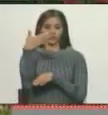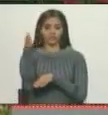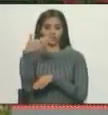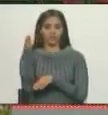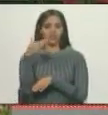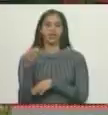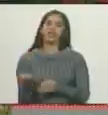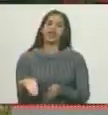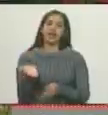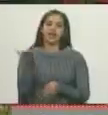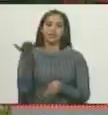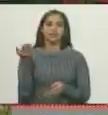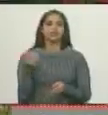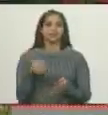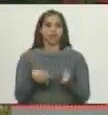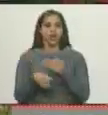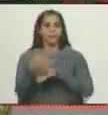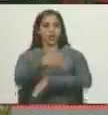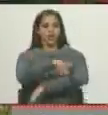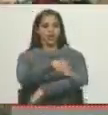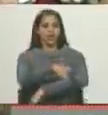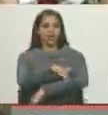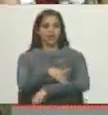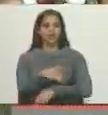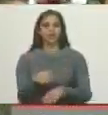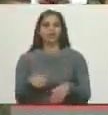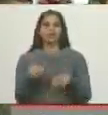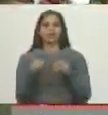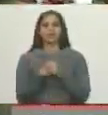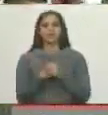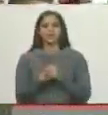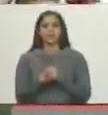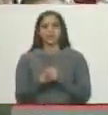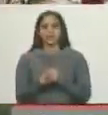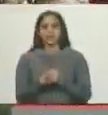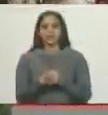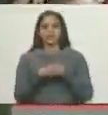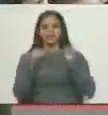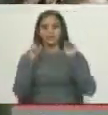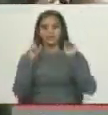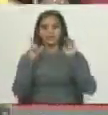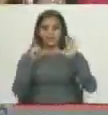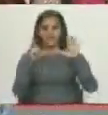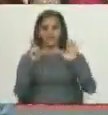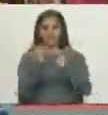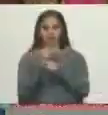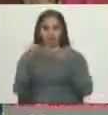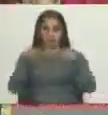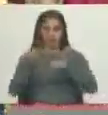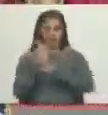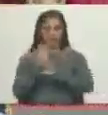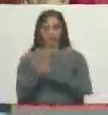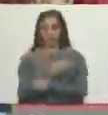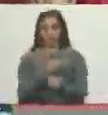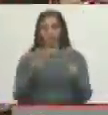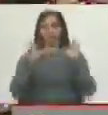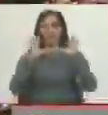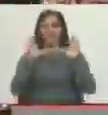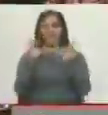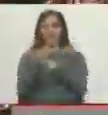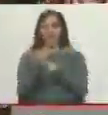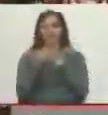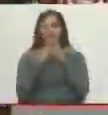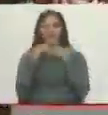bandera en alto nos vamos para la calle. 7 de agosto hoy, una marcha extraordinaria. El 10 de agosto en